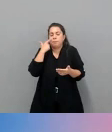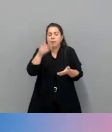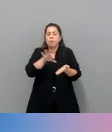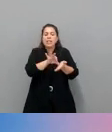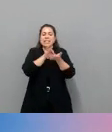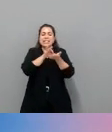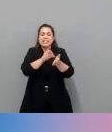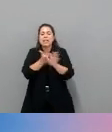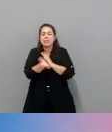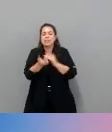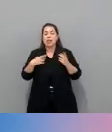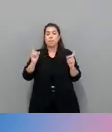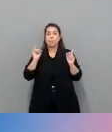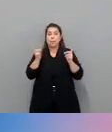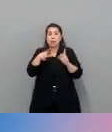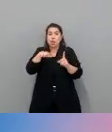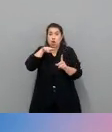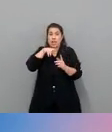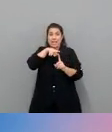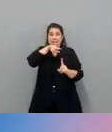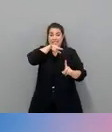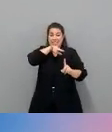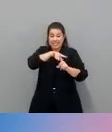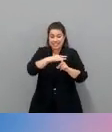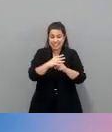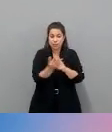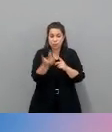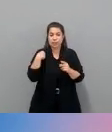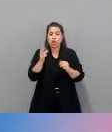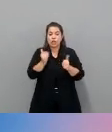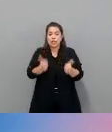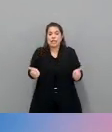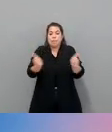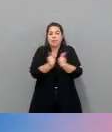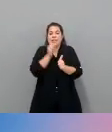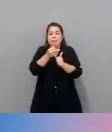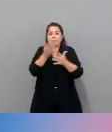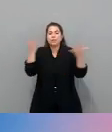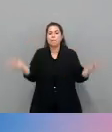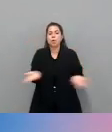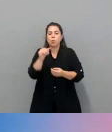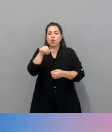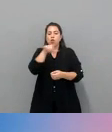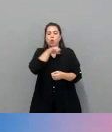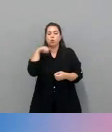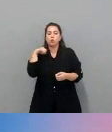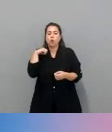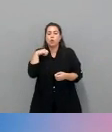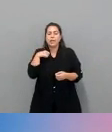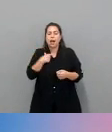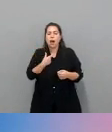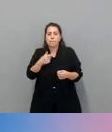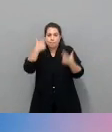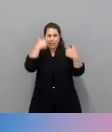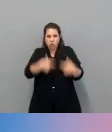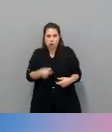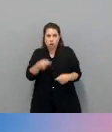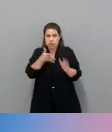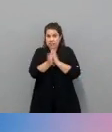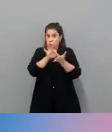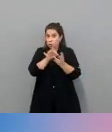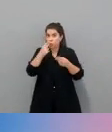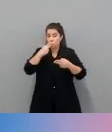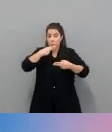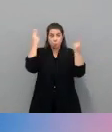prevención de las situaciones de dependencia y promoción de la autonomía personal, que son servicios públicos en el